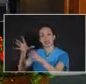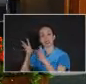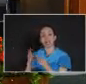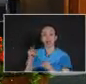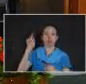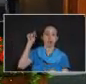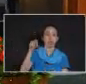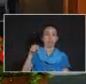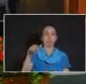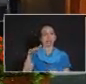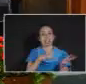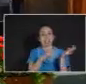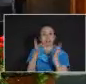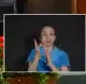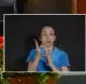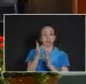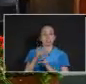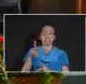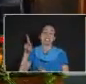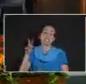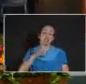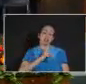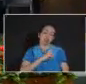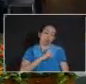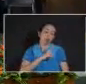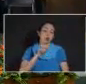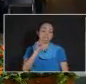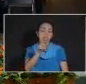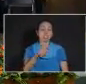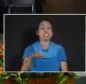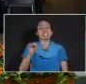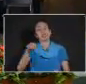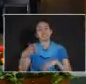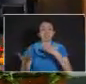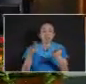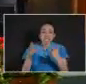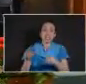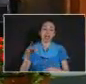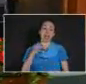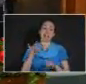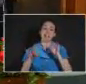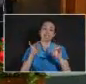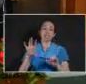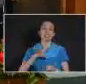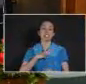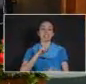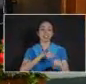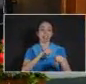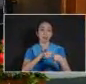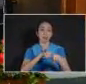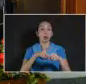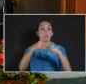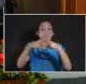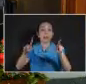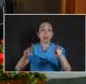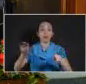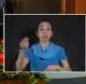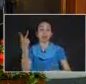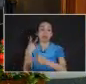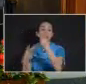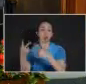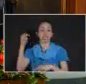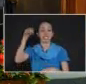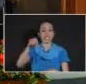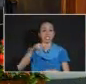reconciliándose con el Señor, y no solamente eso, sino que quizá alguien que ya tiene tiempo, pero que vino a esta iglesia, mi